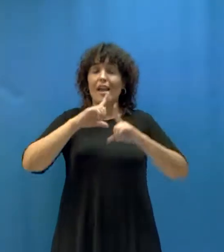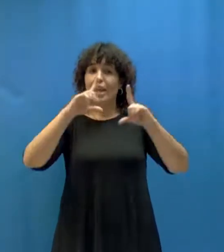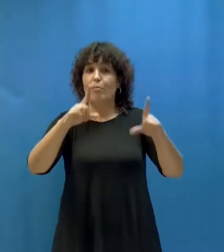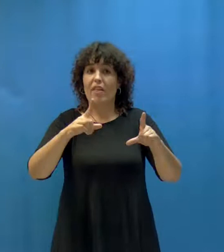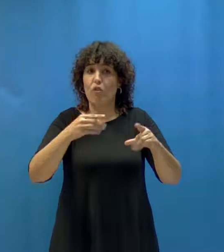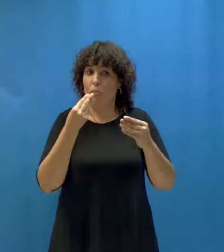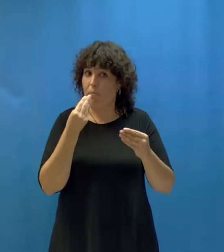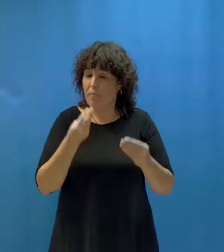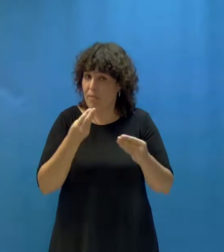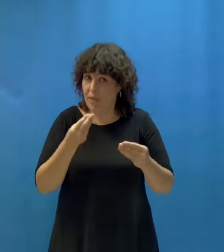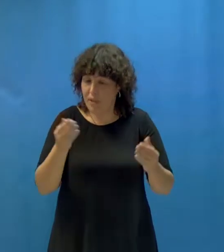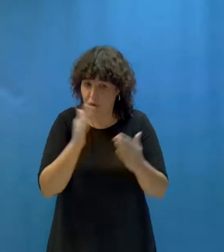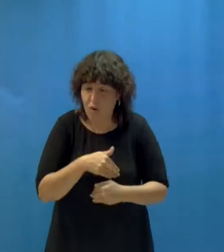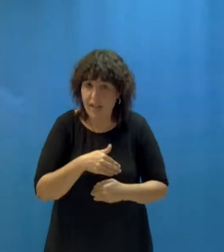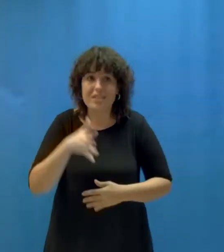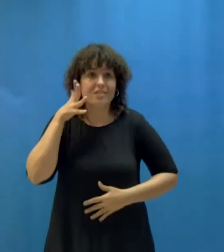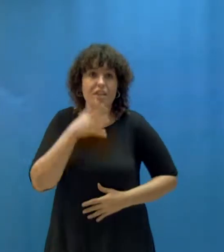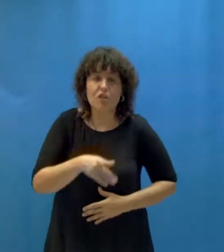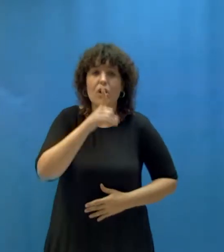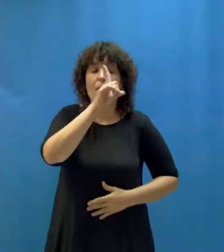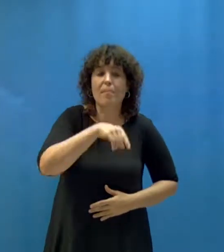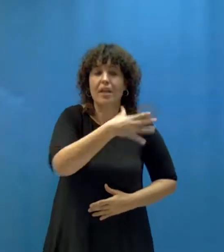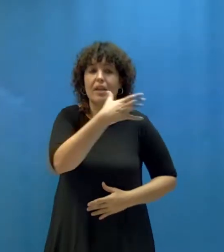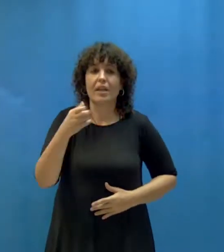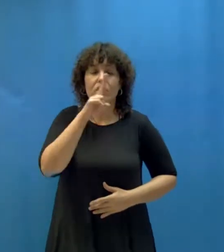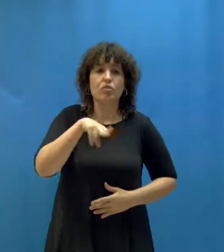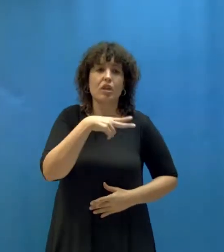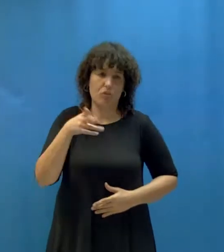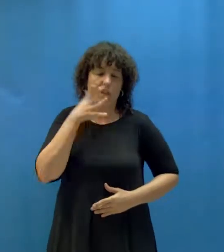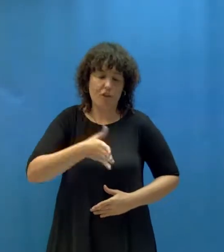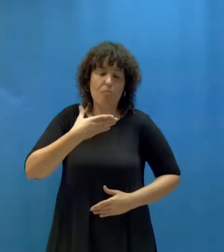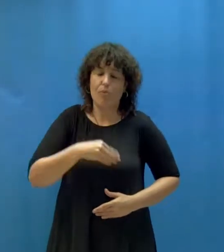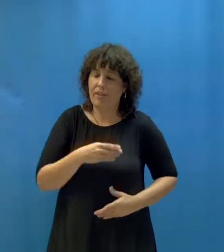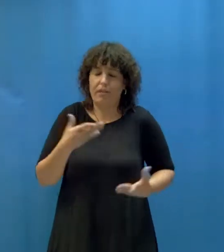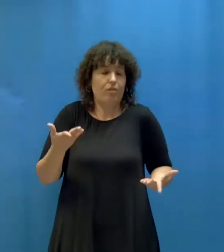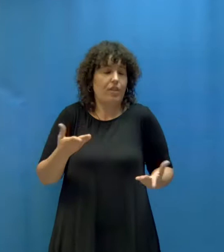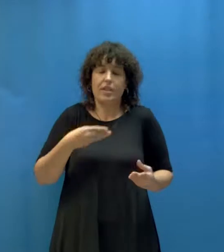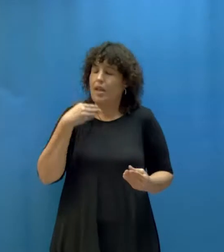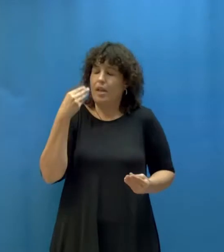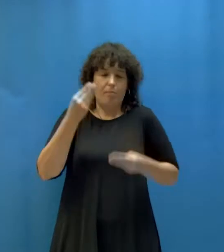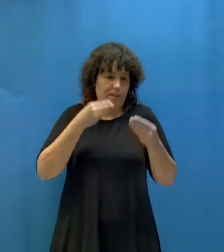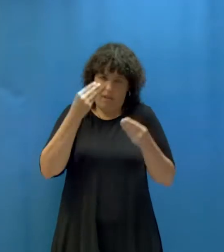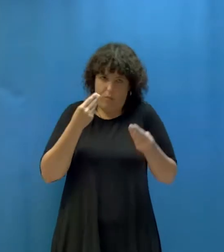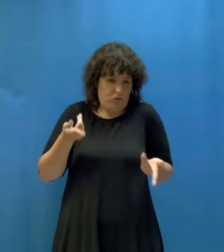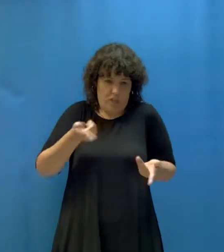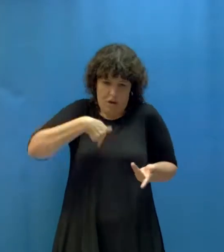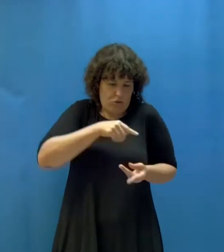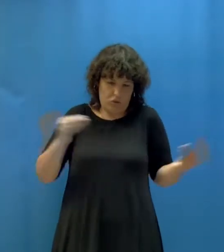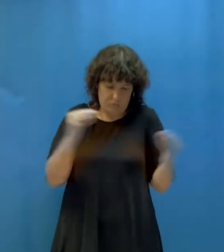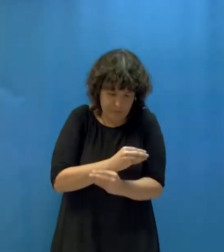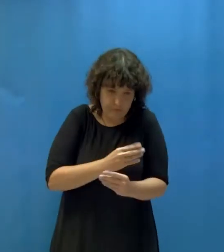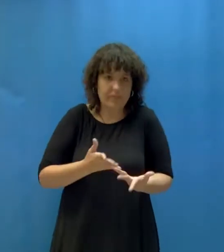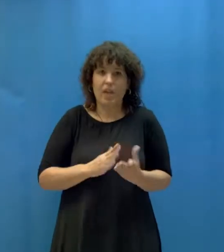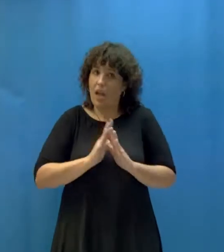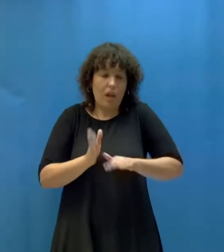puede sancionar con 1.500 euros, lo cual nos parece del todo desproporcionado. Bien, para finalizar